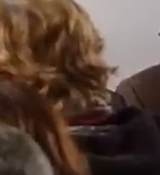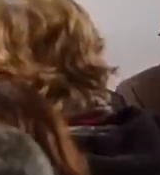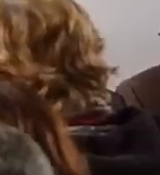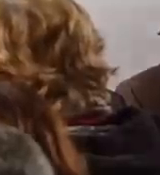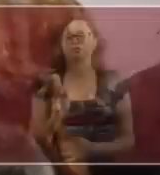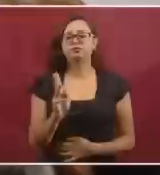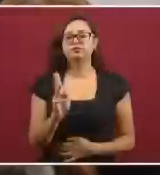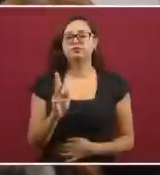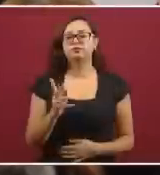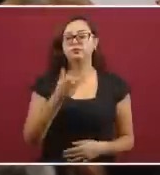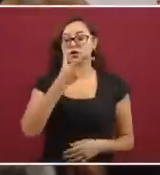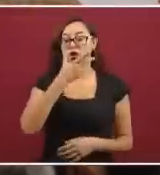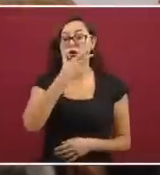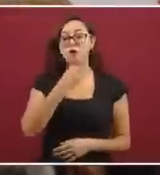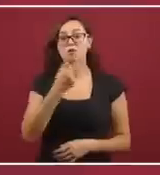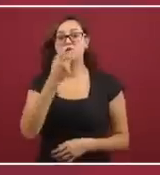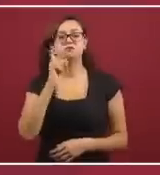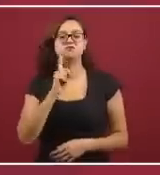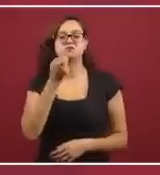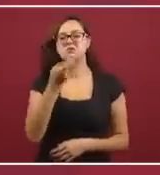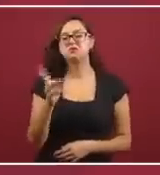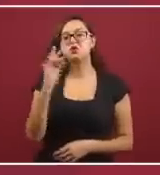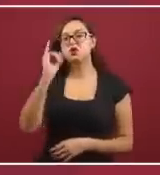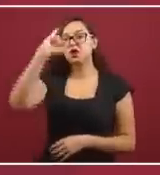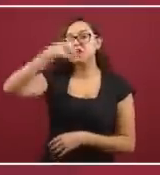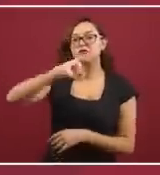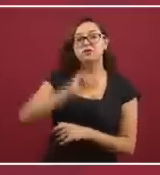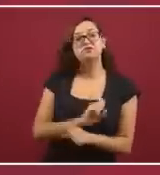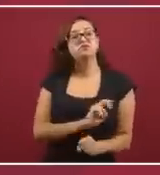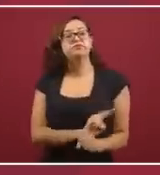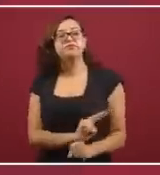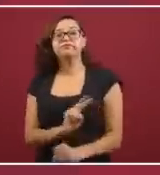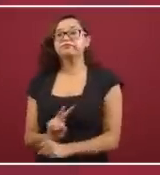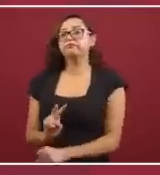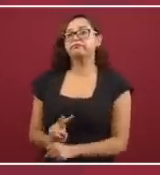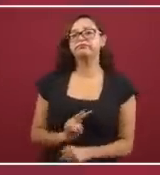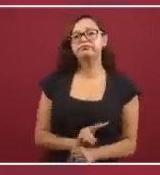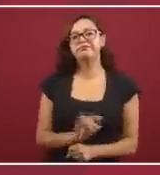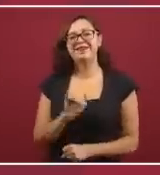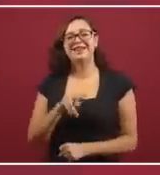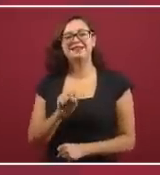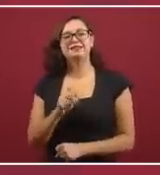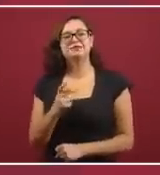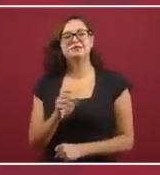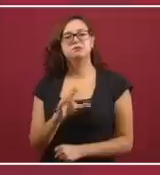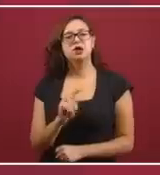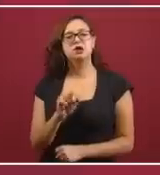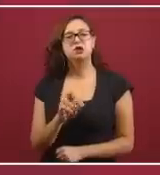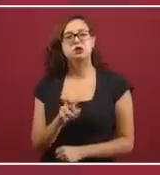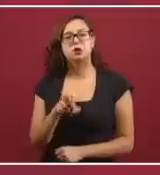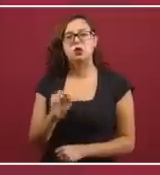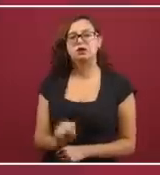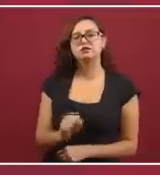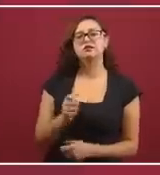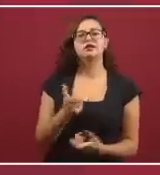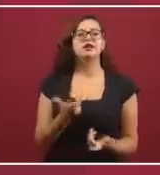d e inspectores de restaurantes